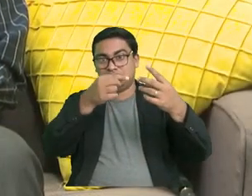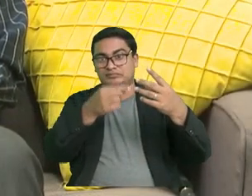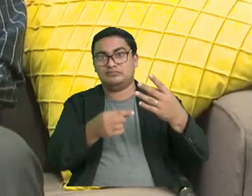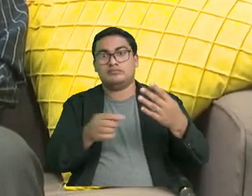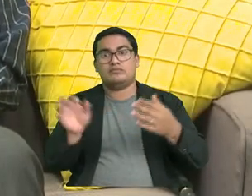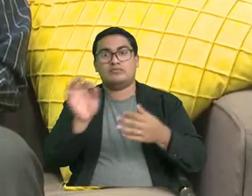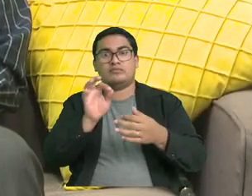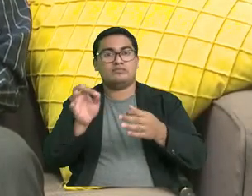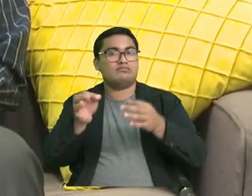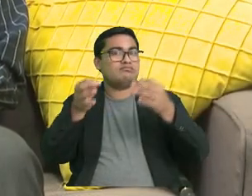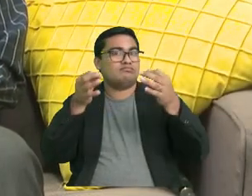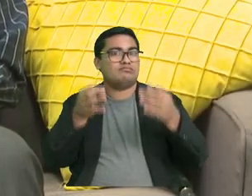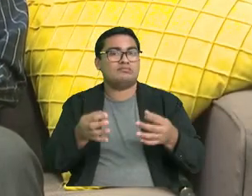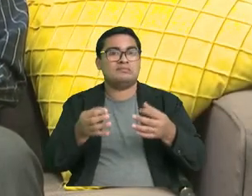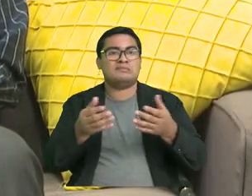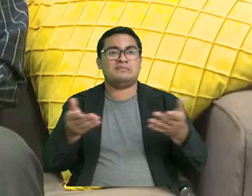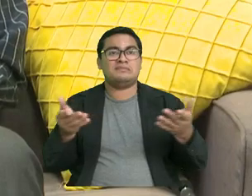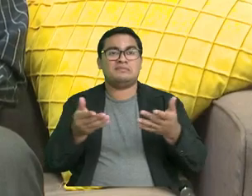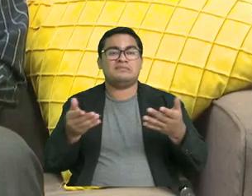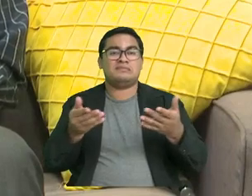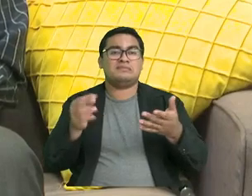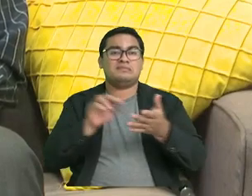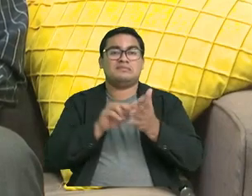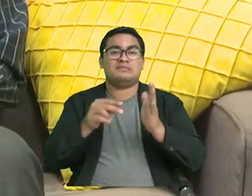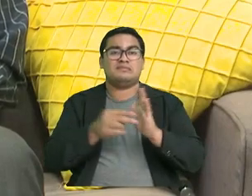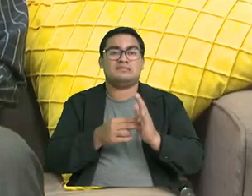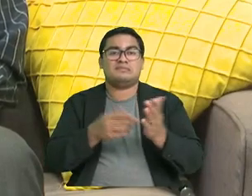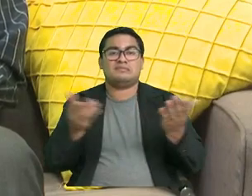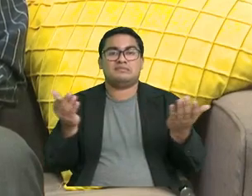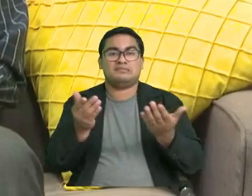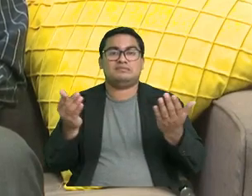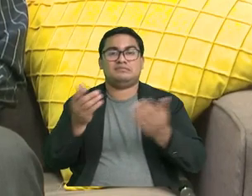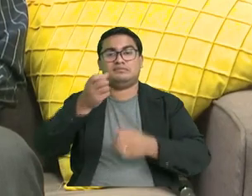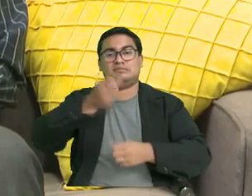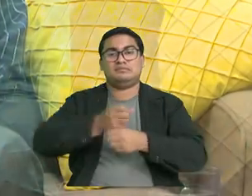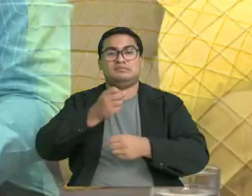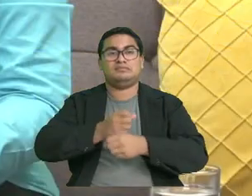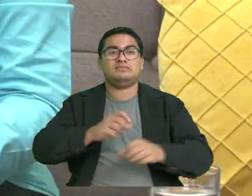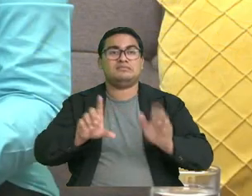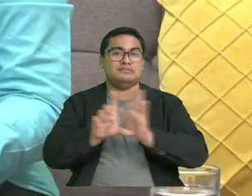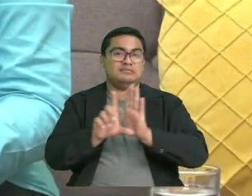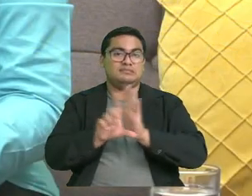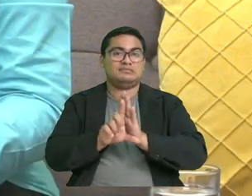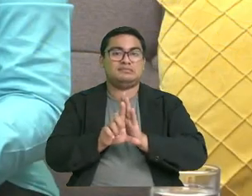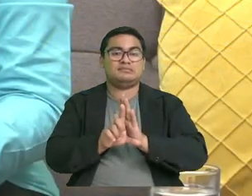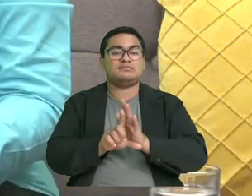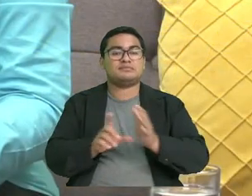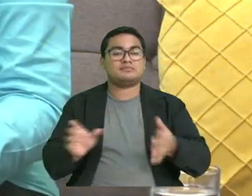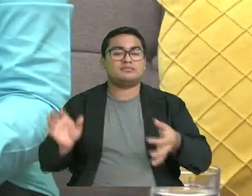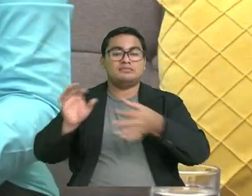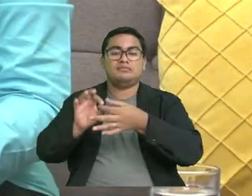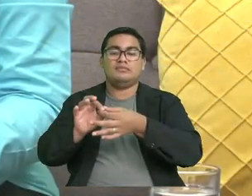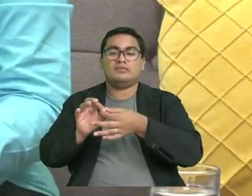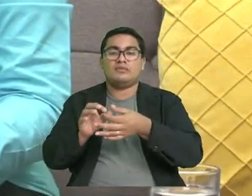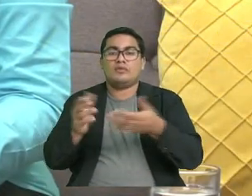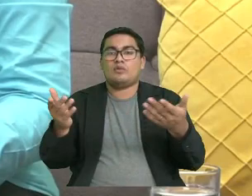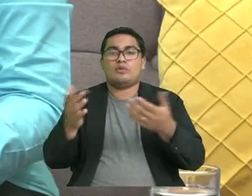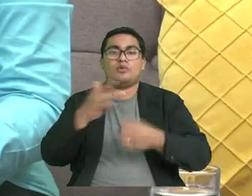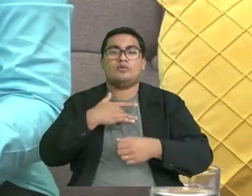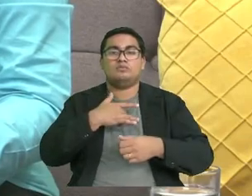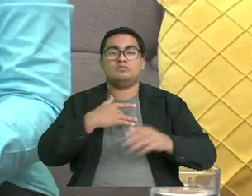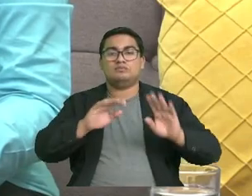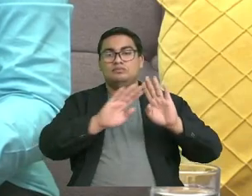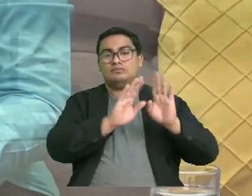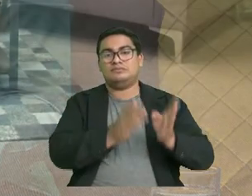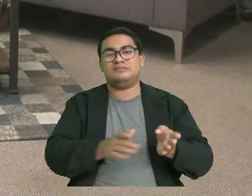forma aplomada, creería yo, lo que ha implicado el proceso del quehacer legislativo, articulándose con esa necesidad de las mujeres,